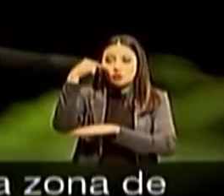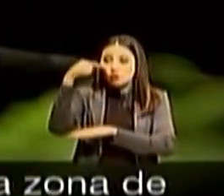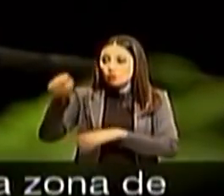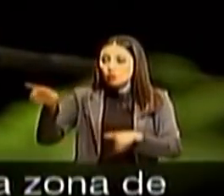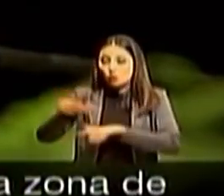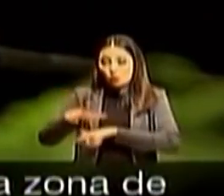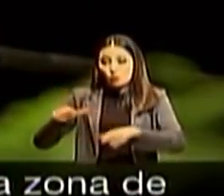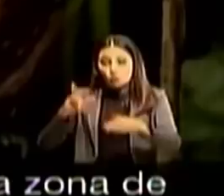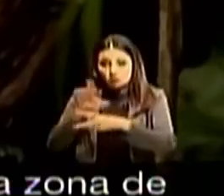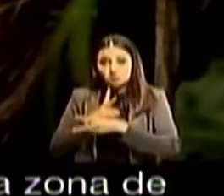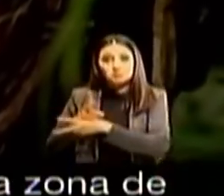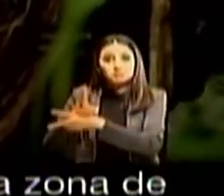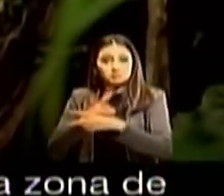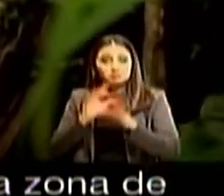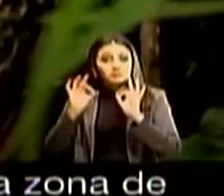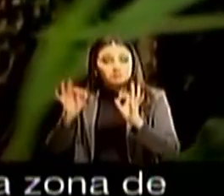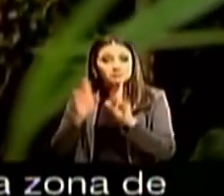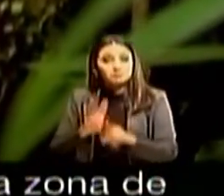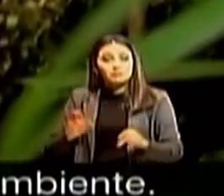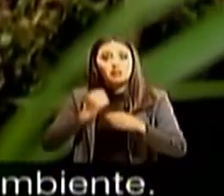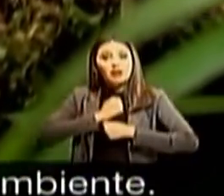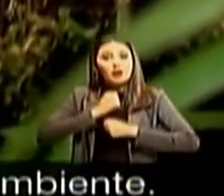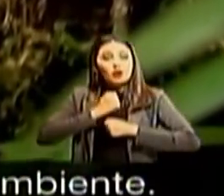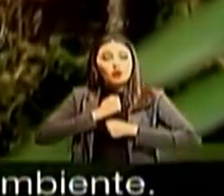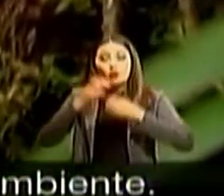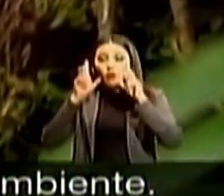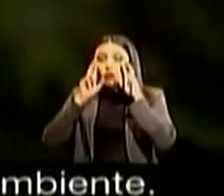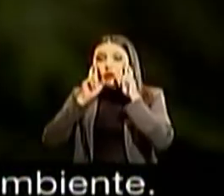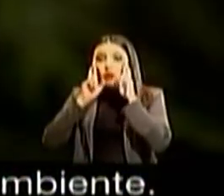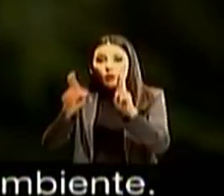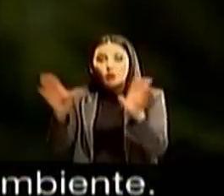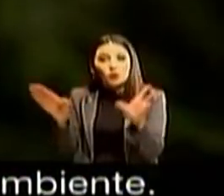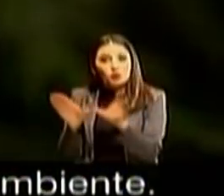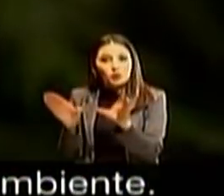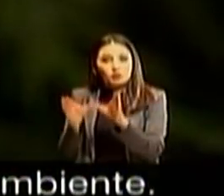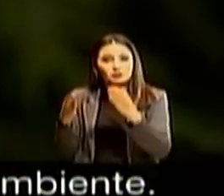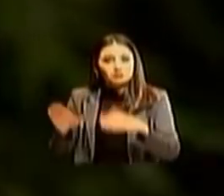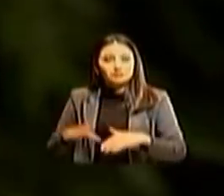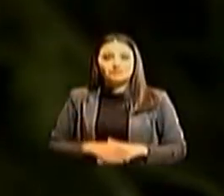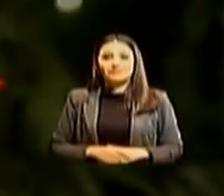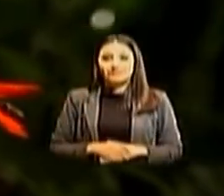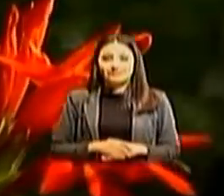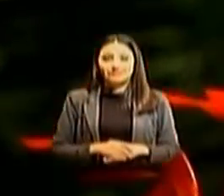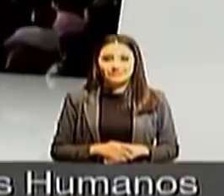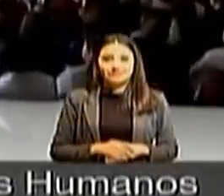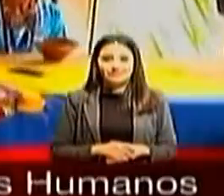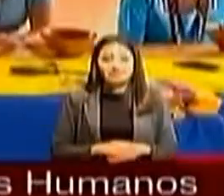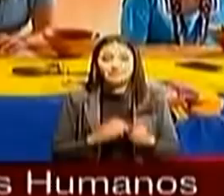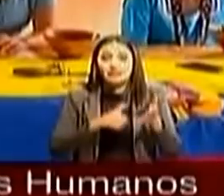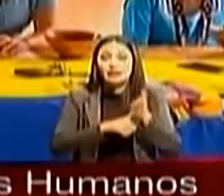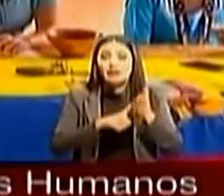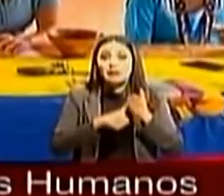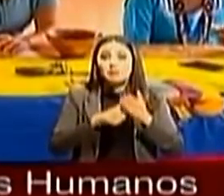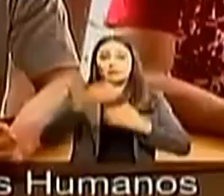como una zona de conservación y desarrollo sostenible. Así lo informó el Ministerio de Ambiente. El Ministerio de Justicia,